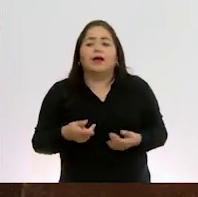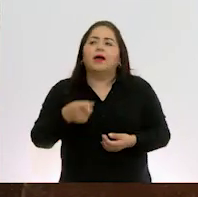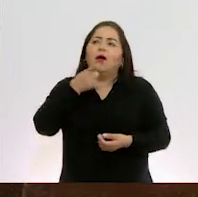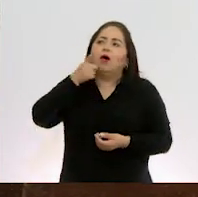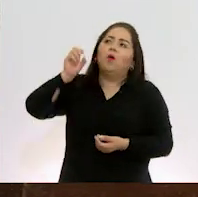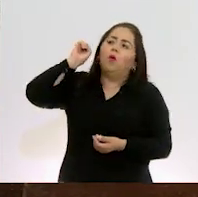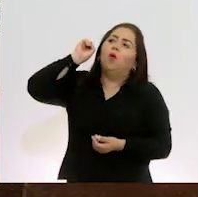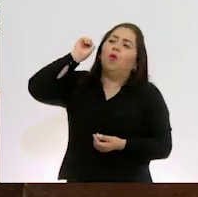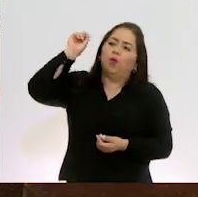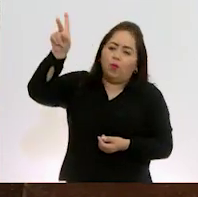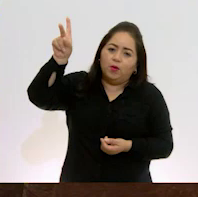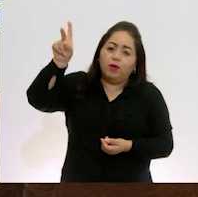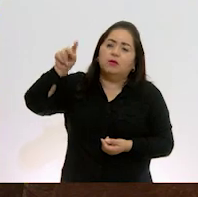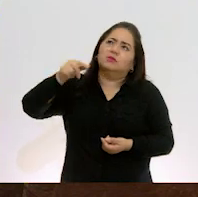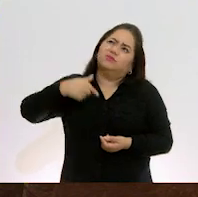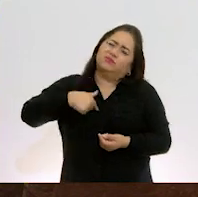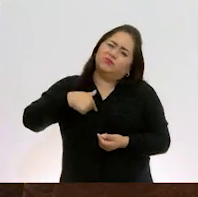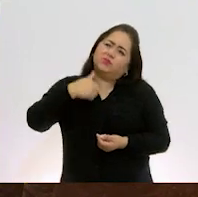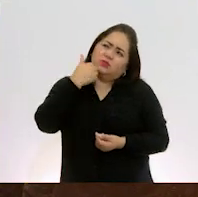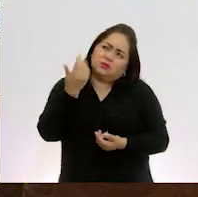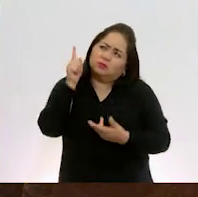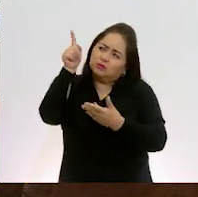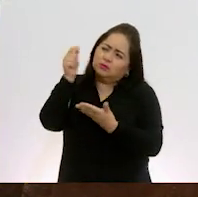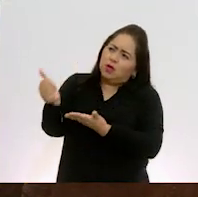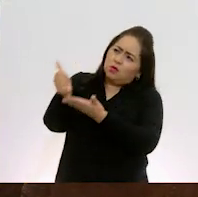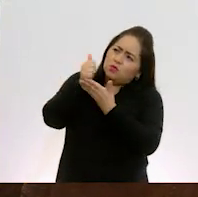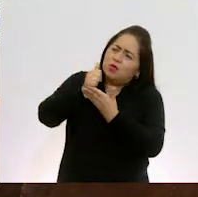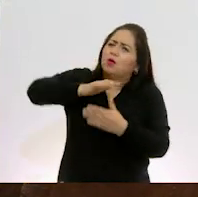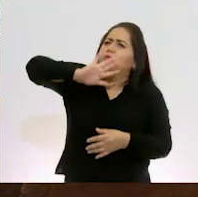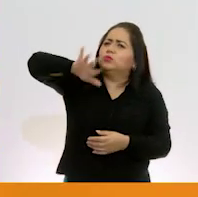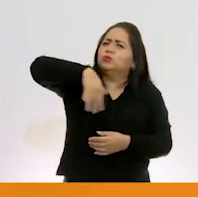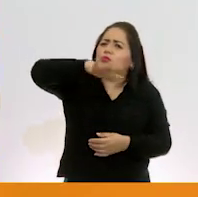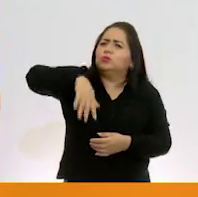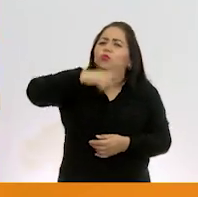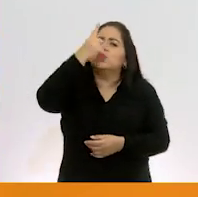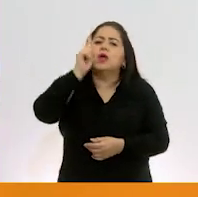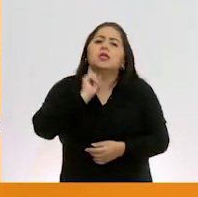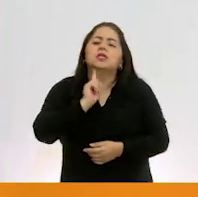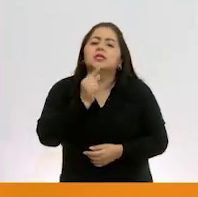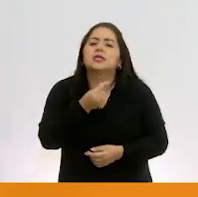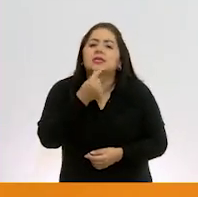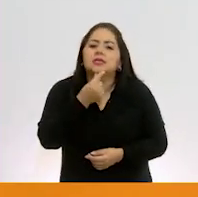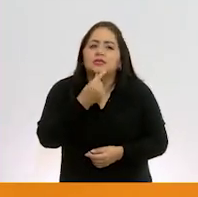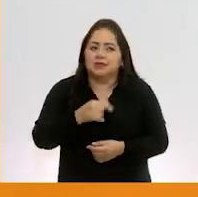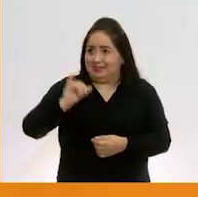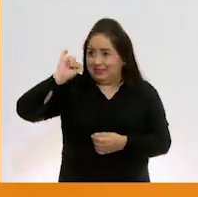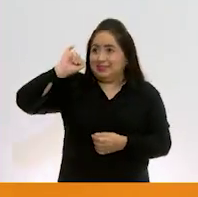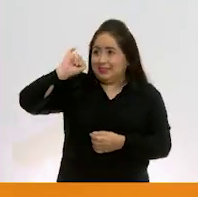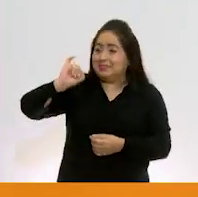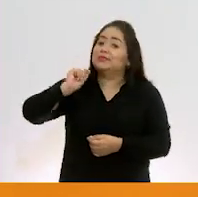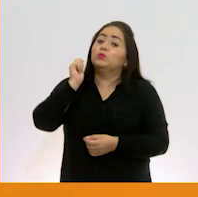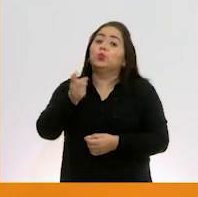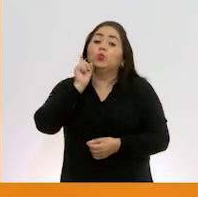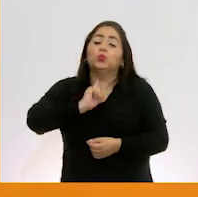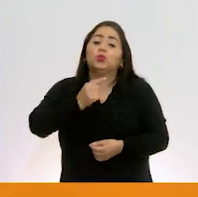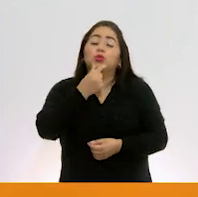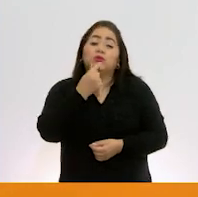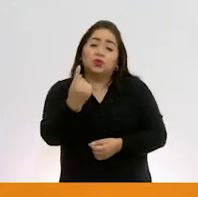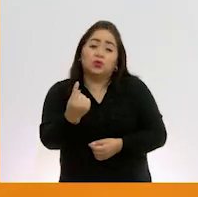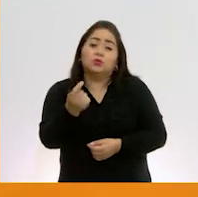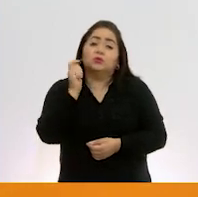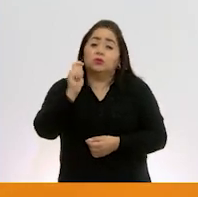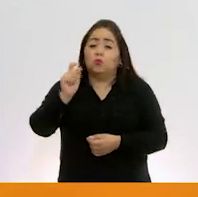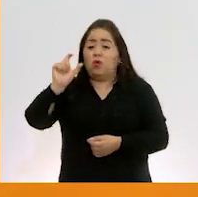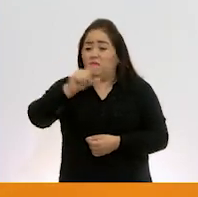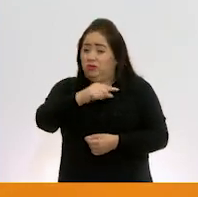Ok. Pues quiero que me ayudes a localizar a una niña. Sí, es una niña que durante